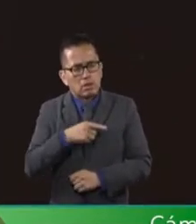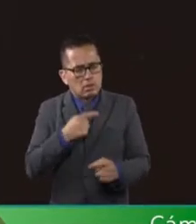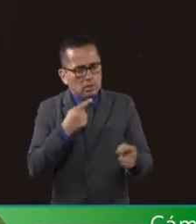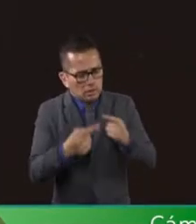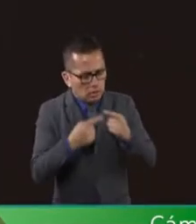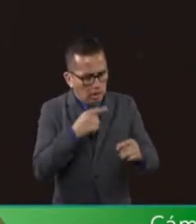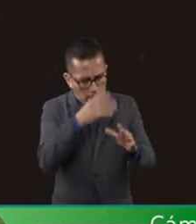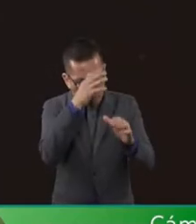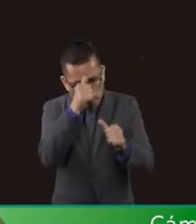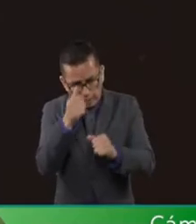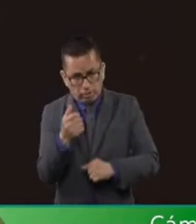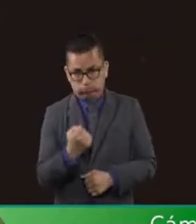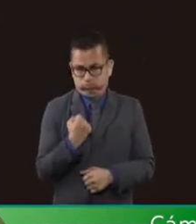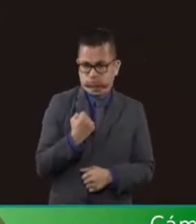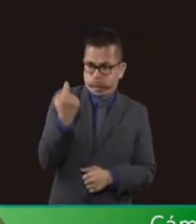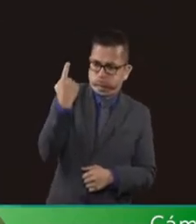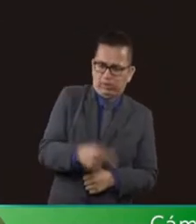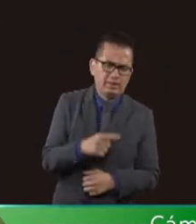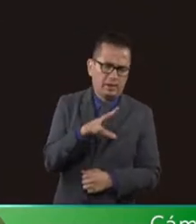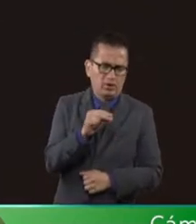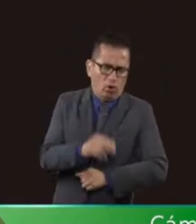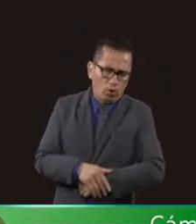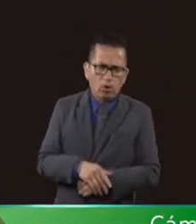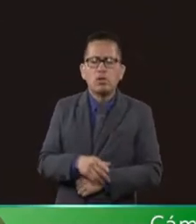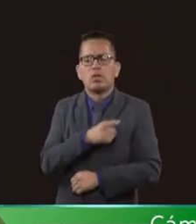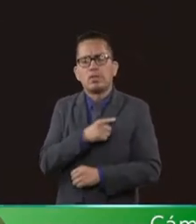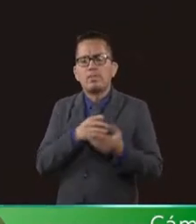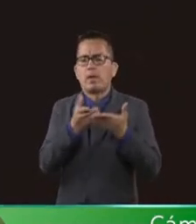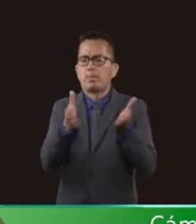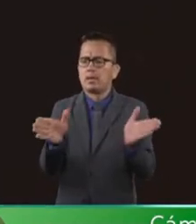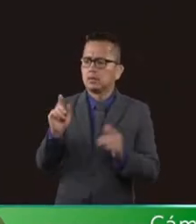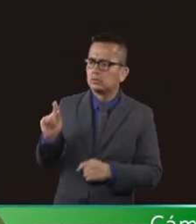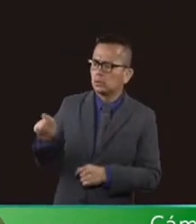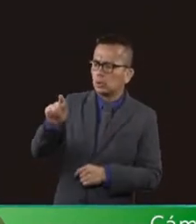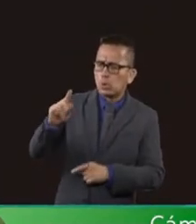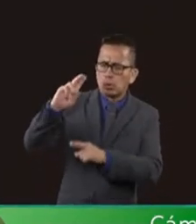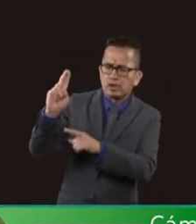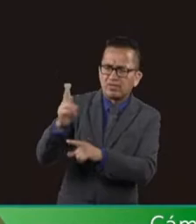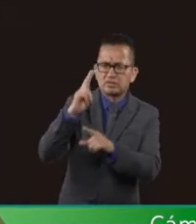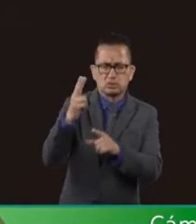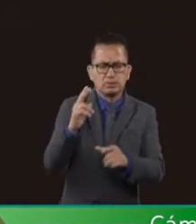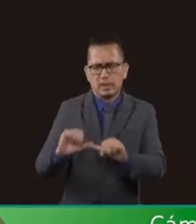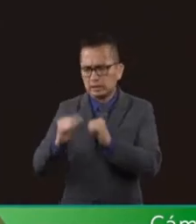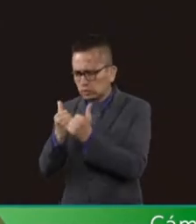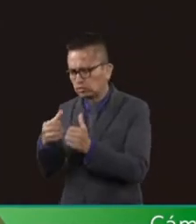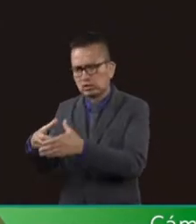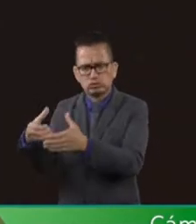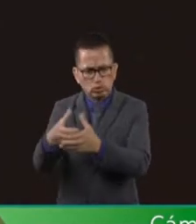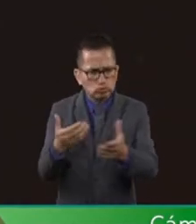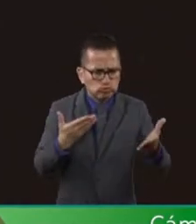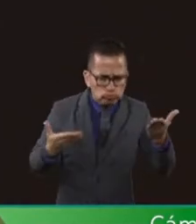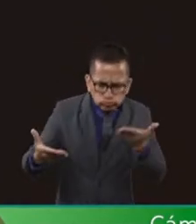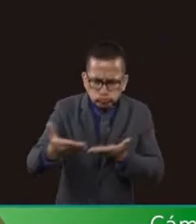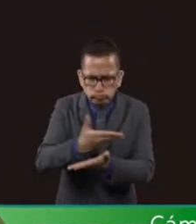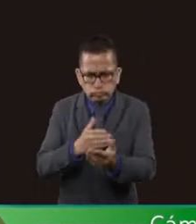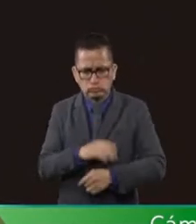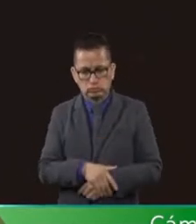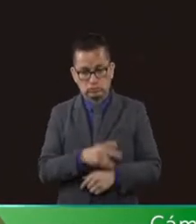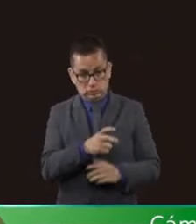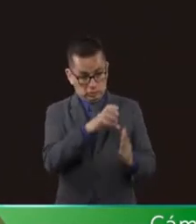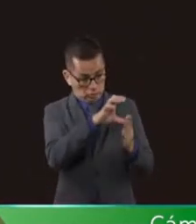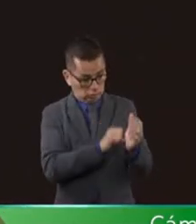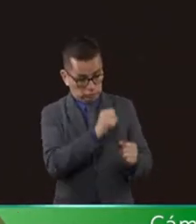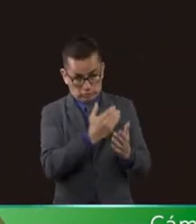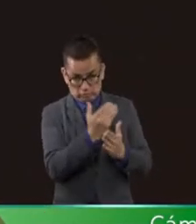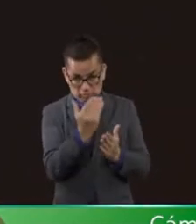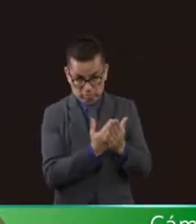las voces de la sociedad civil, académicos, de la sociedad. No permitamos esta supremacía constitucional y el